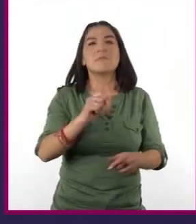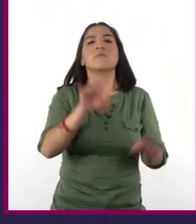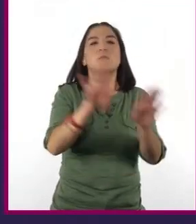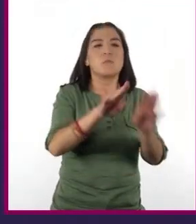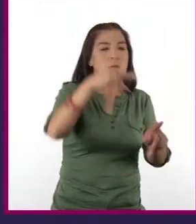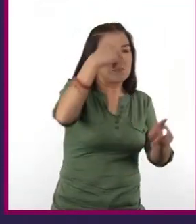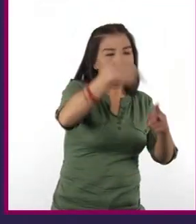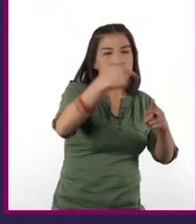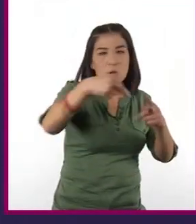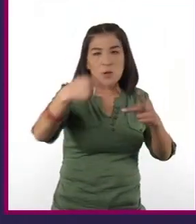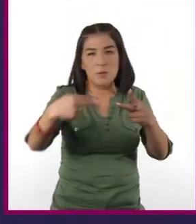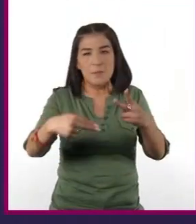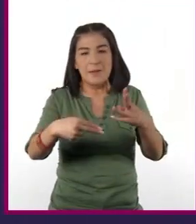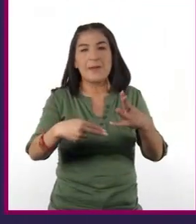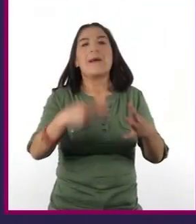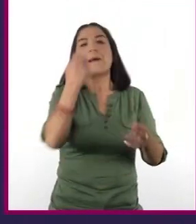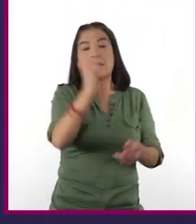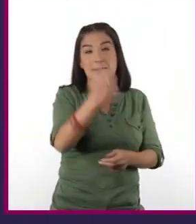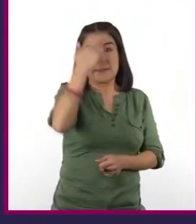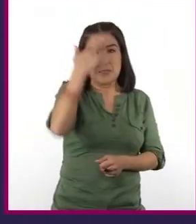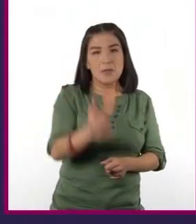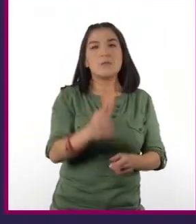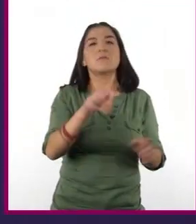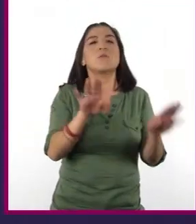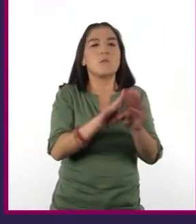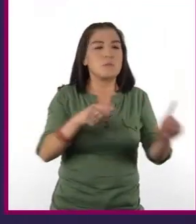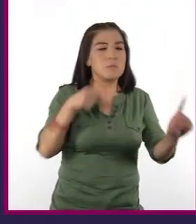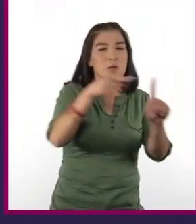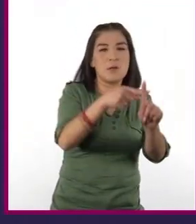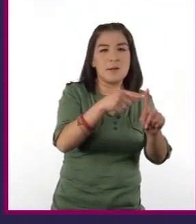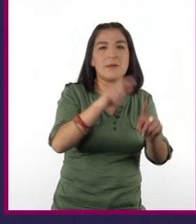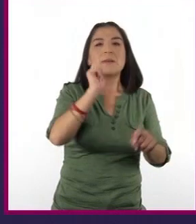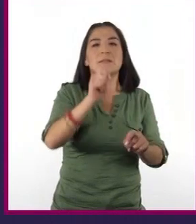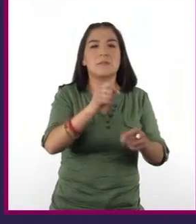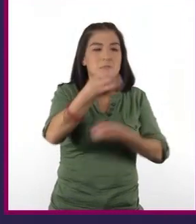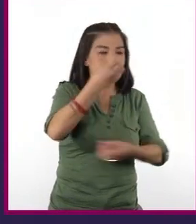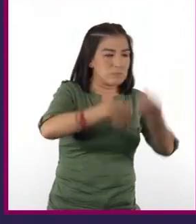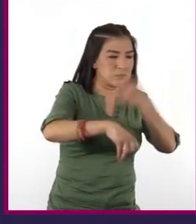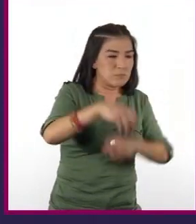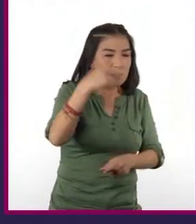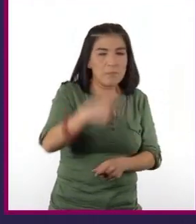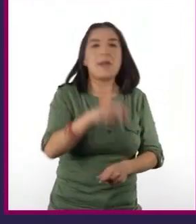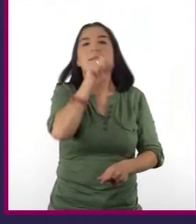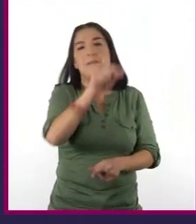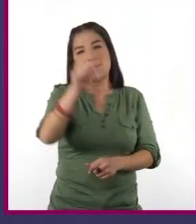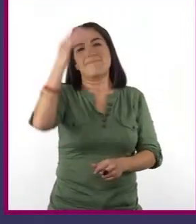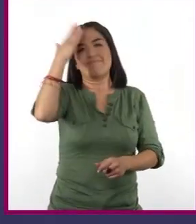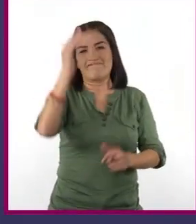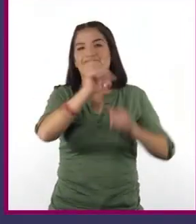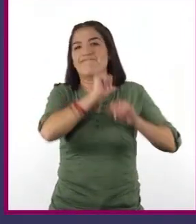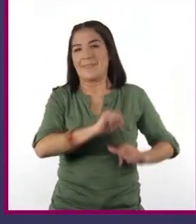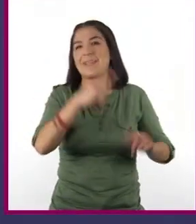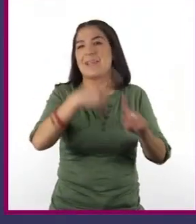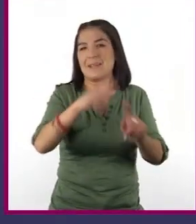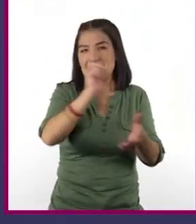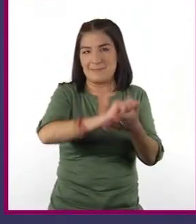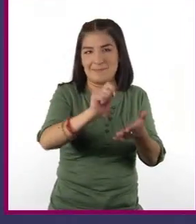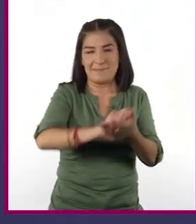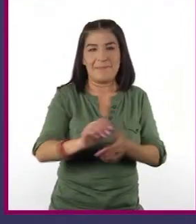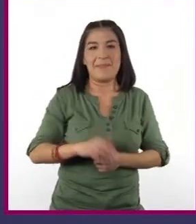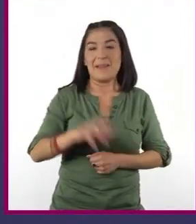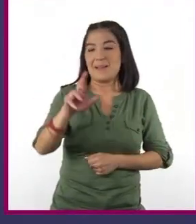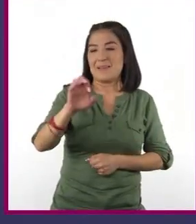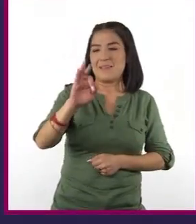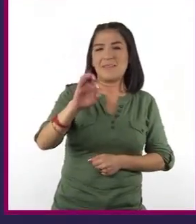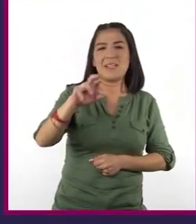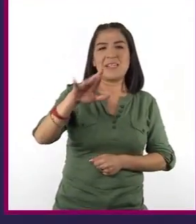identificados. Por esta razón, es necesario especificar el nombre de la obra y, por supuesto, el autor de la misma. Referencias.